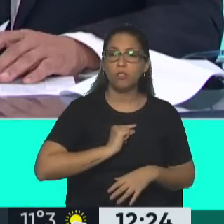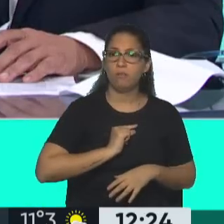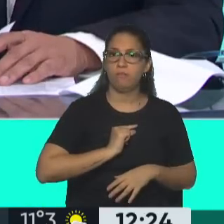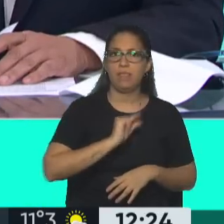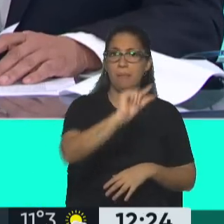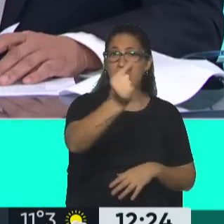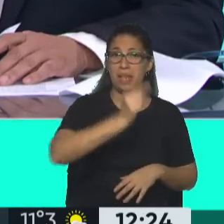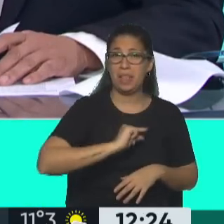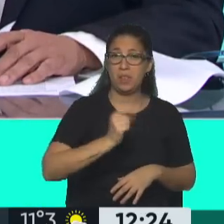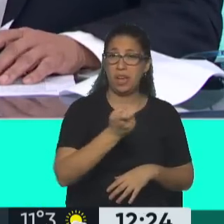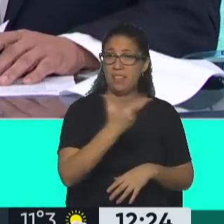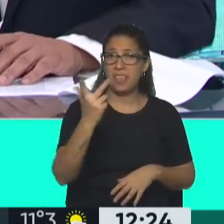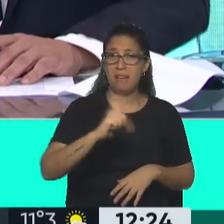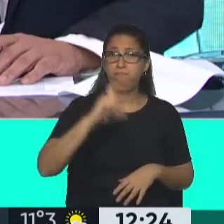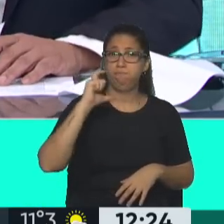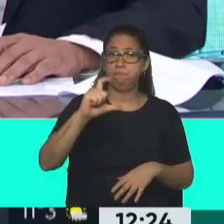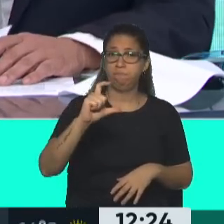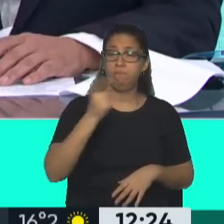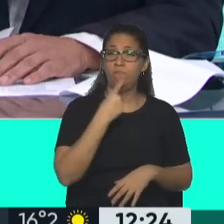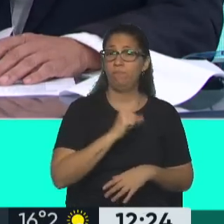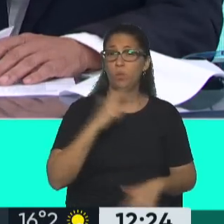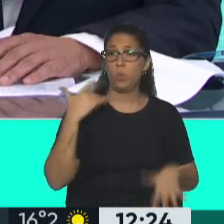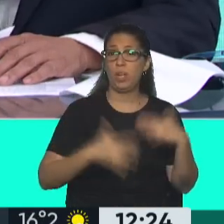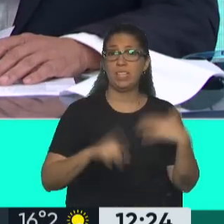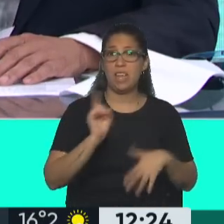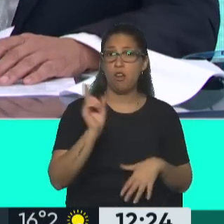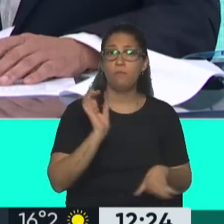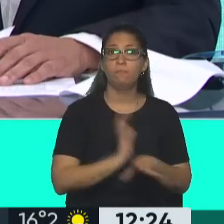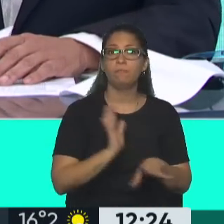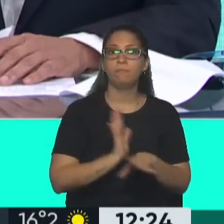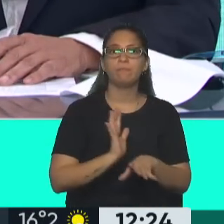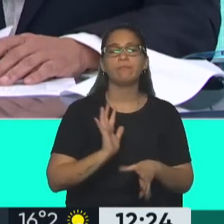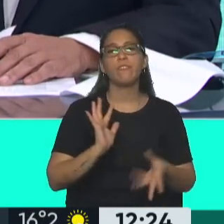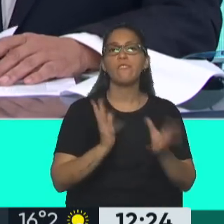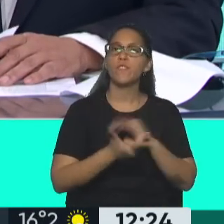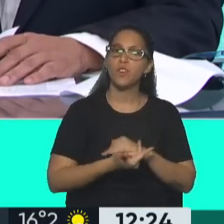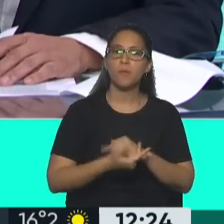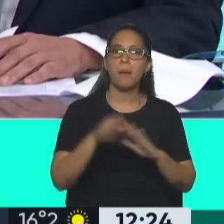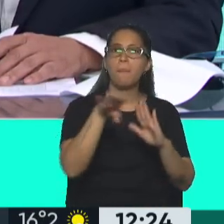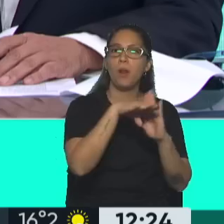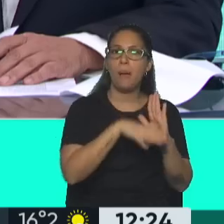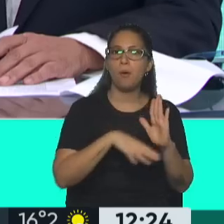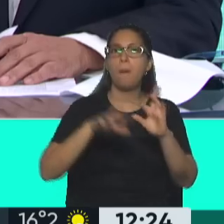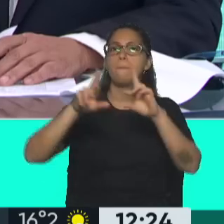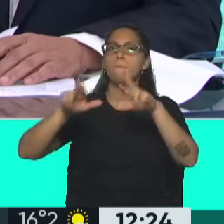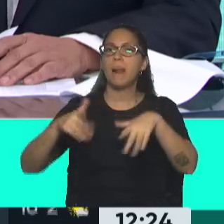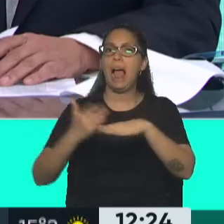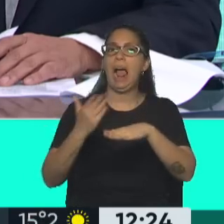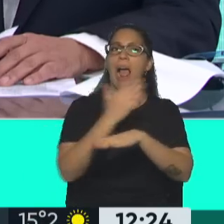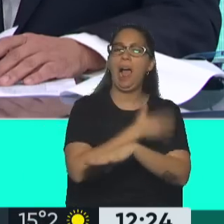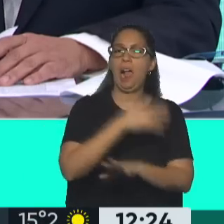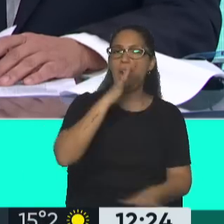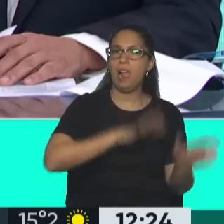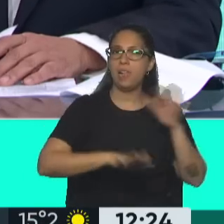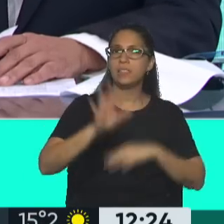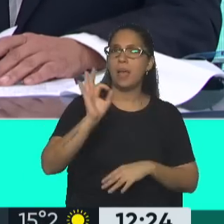crédito no habla precisamente de una urgencia, sino de un programa bastante planificado a futuro, y